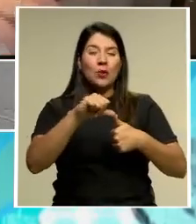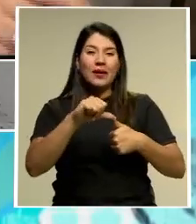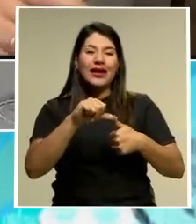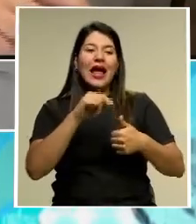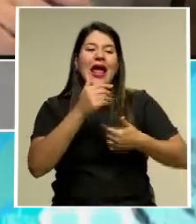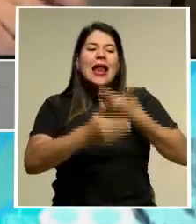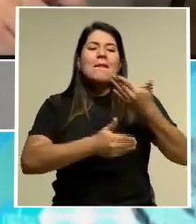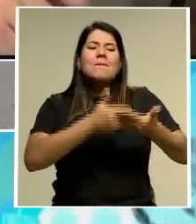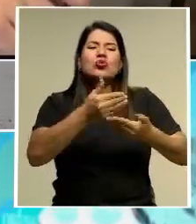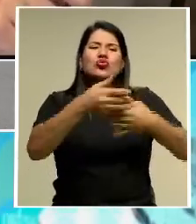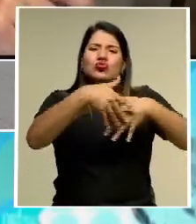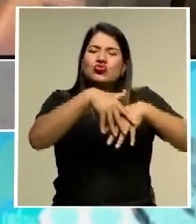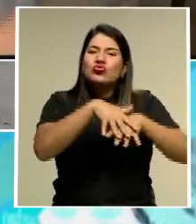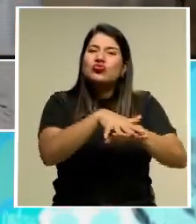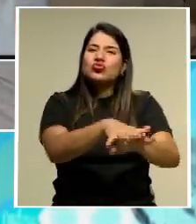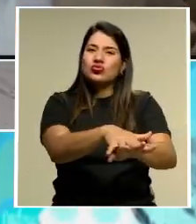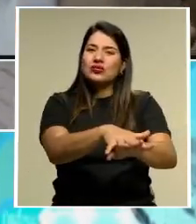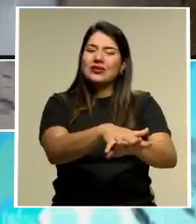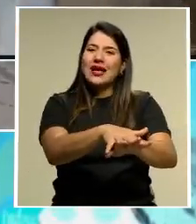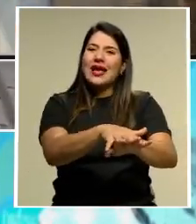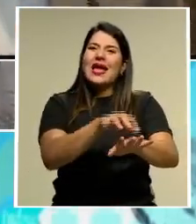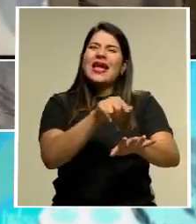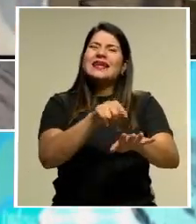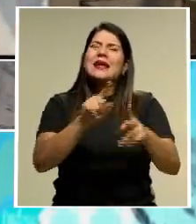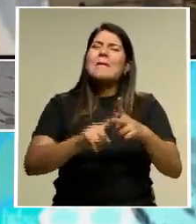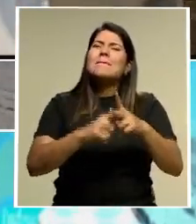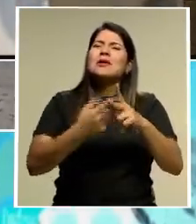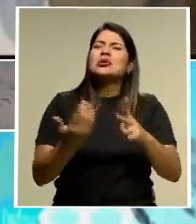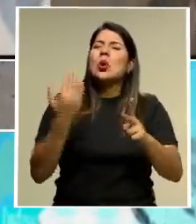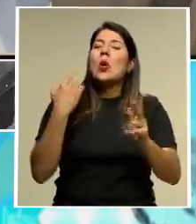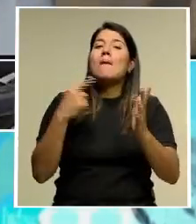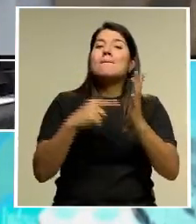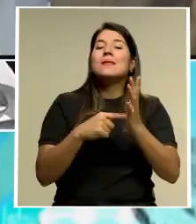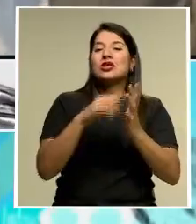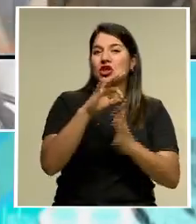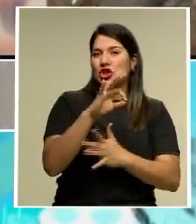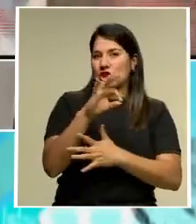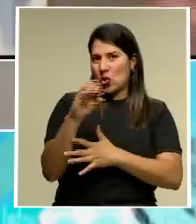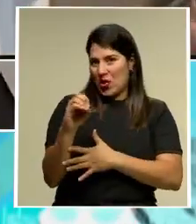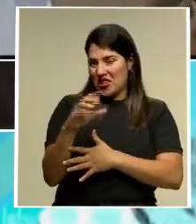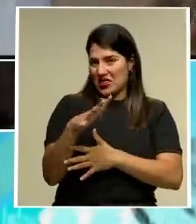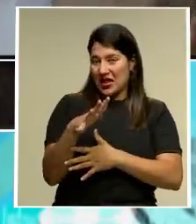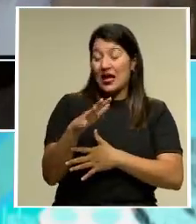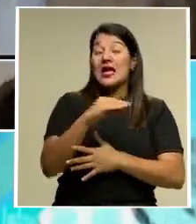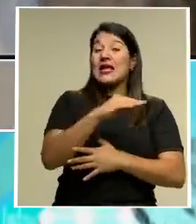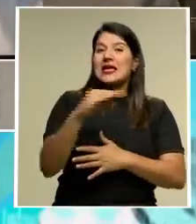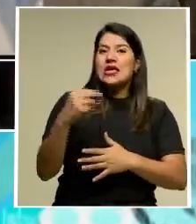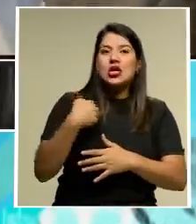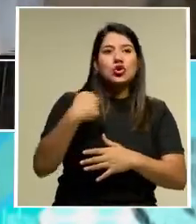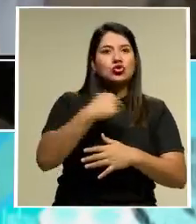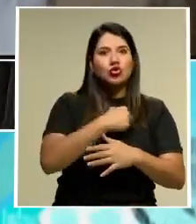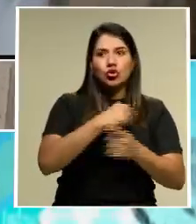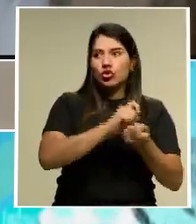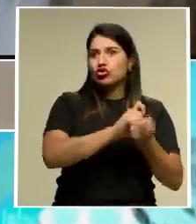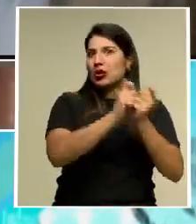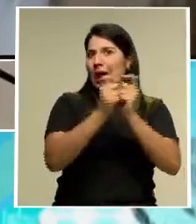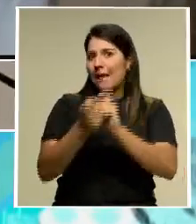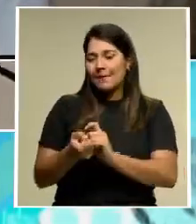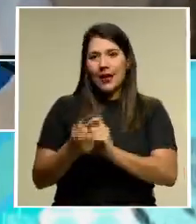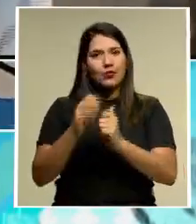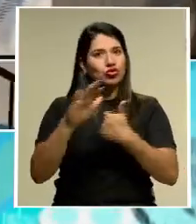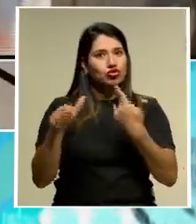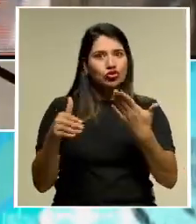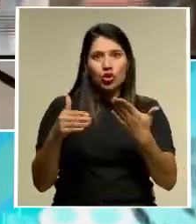de integración, Ernesto, se relanzó en los años 90. Fundamos o reformulamos toda la institucionalidad de